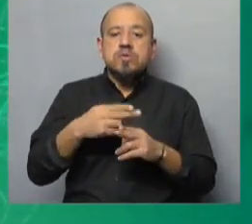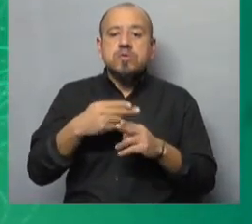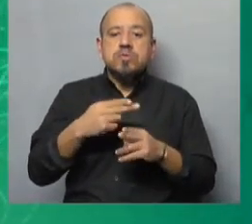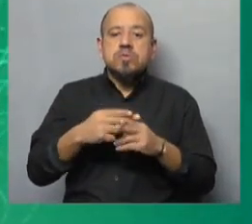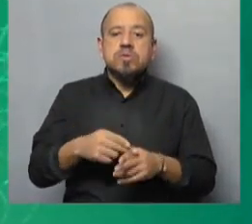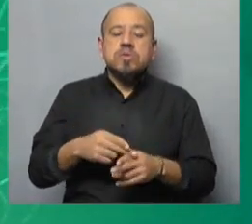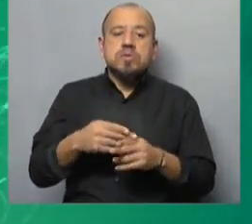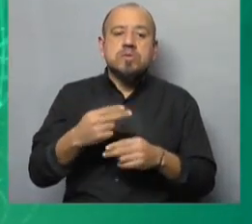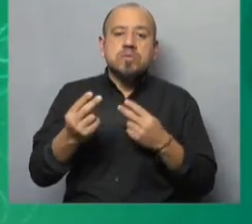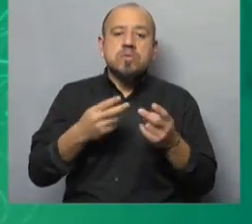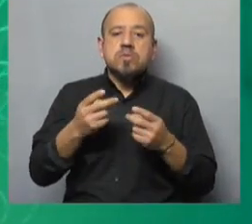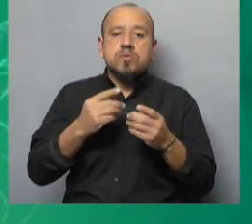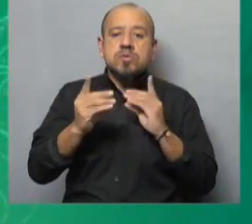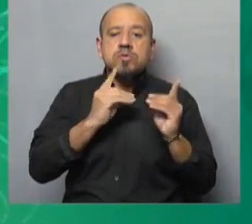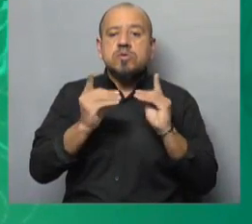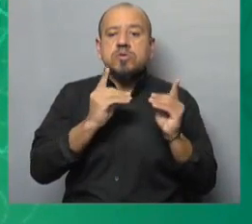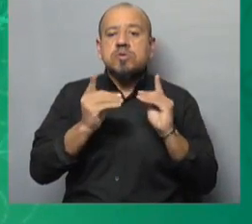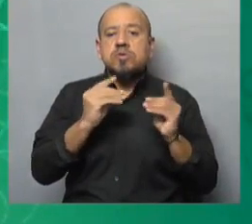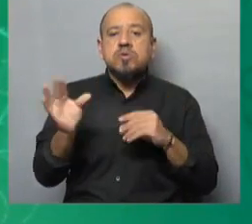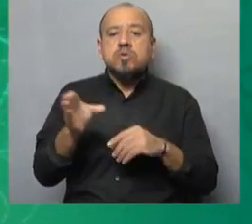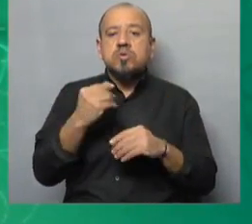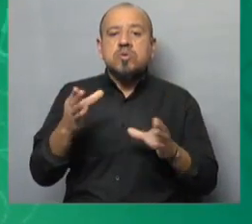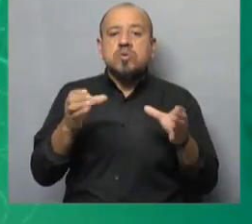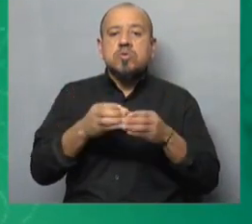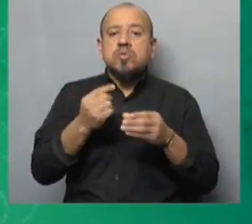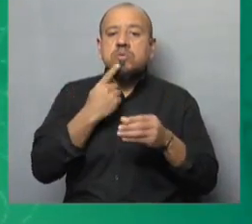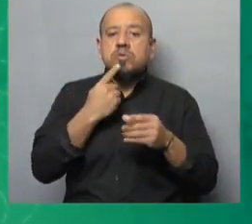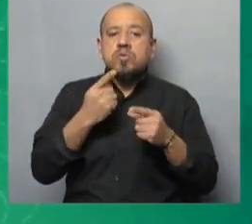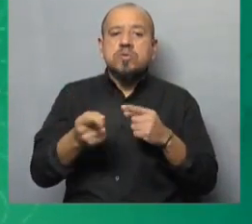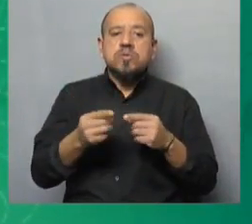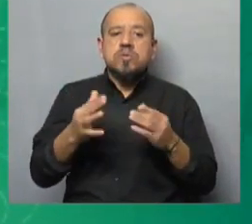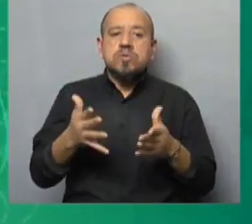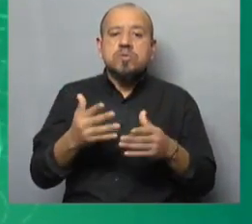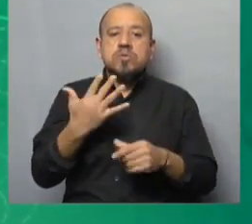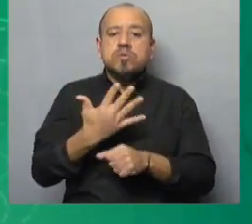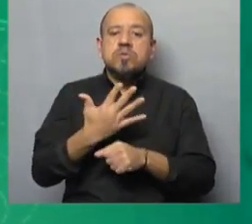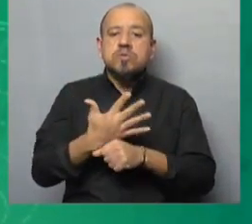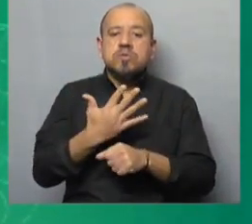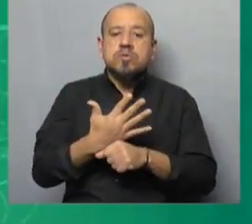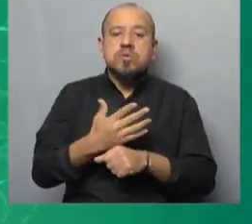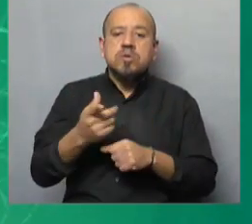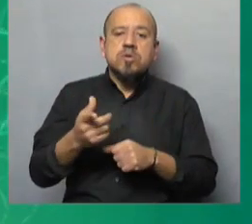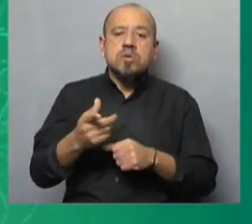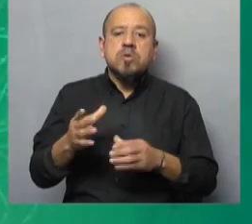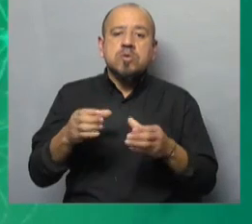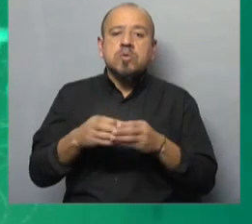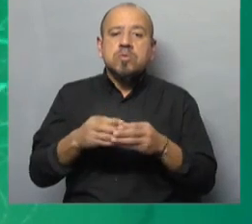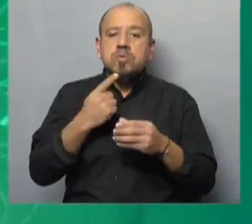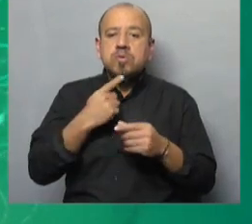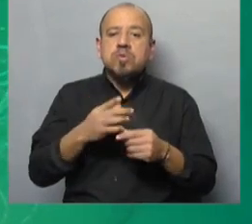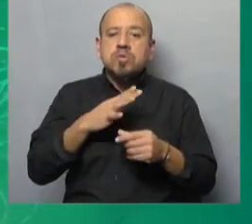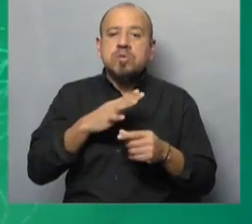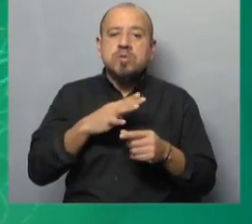intentar obviamente dialogar con todos los partidos políticos para que los cinco candidatos sean cinco candidatos que tengan